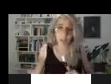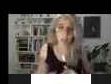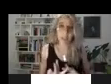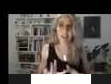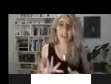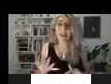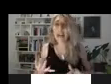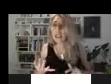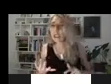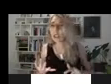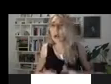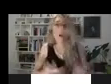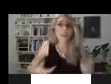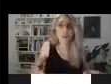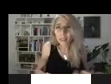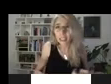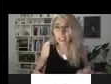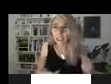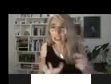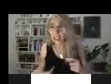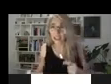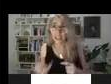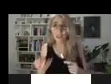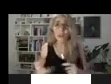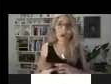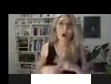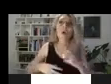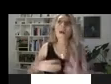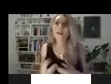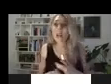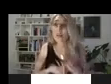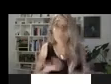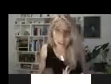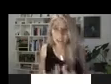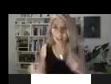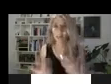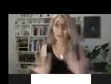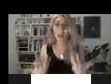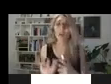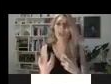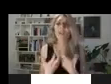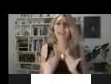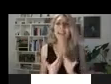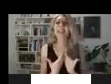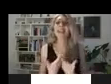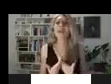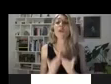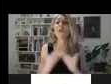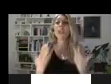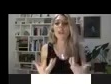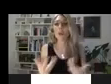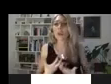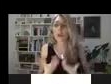quiénes están trabajando, cuáles son los materiales que están leyendo, cuáles son las pelis que están viendo, de qué manera se